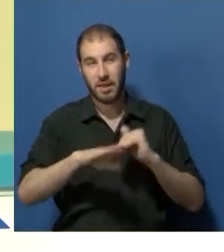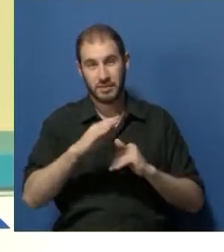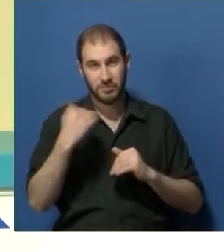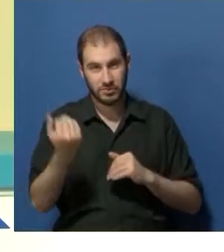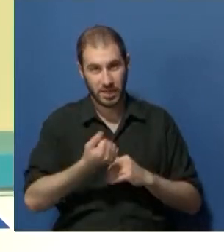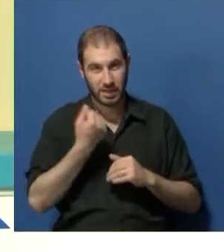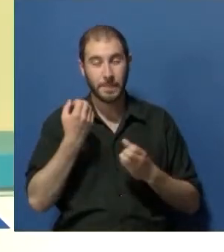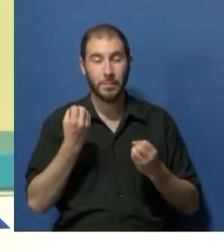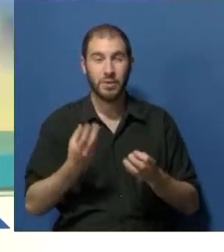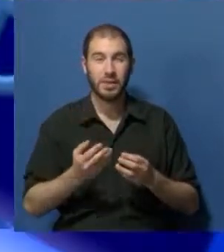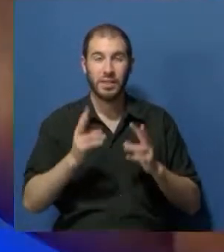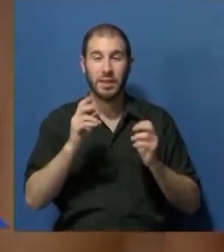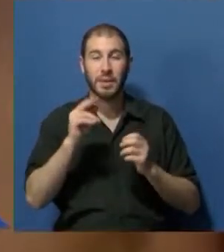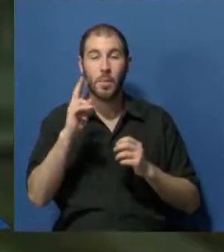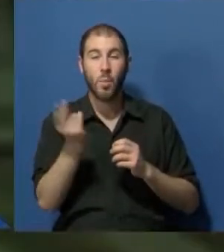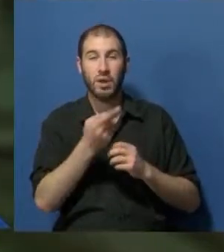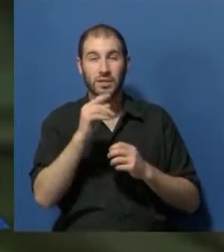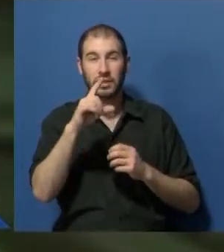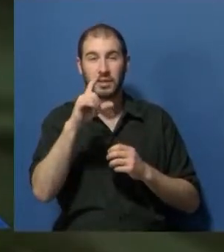porque la muerte de Fidel Castro